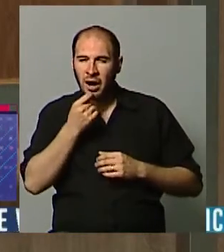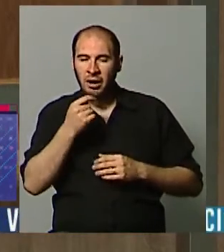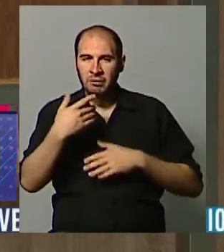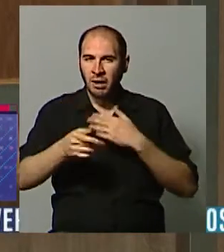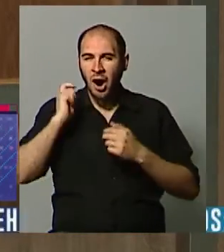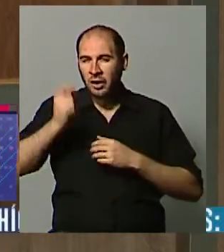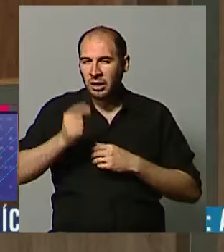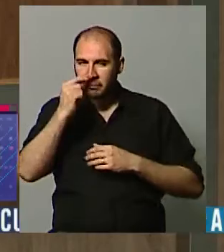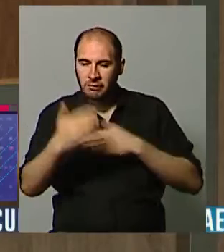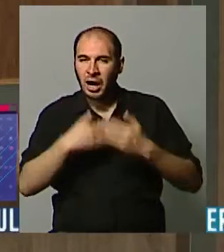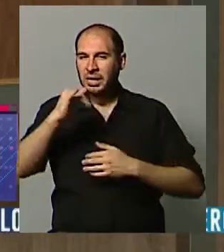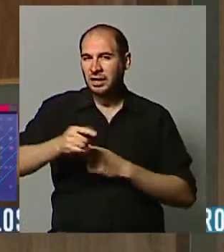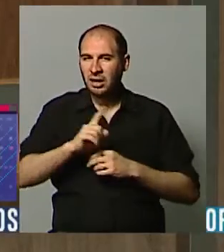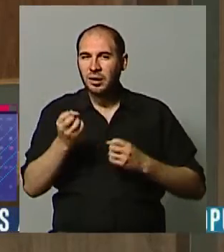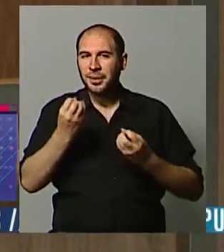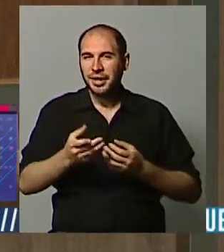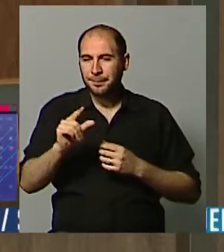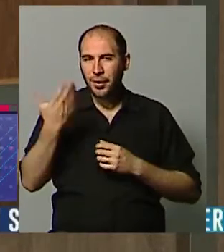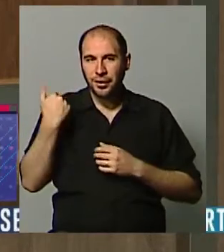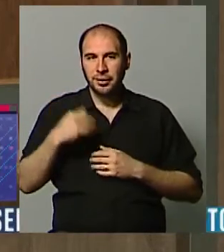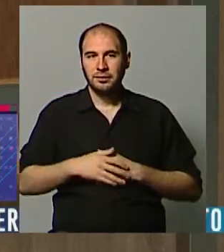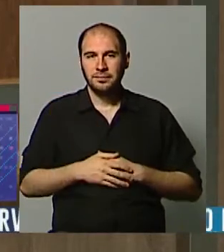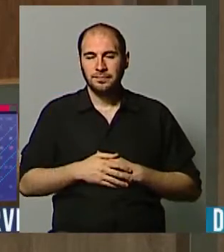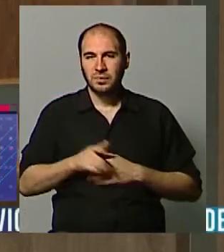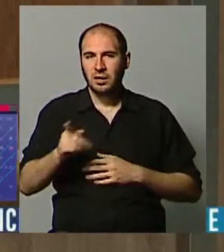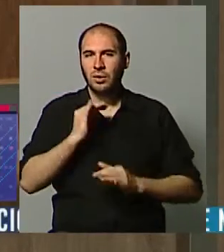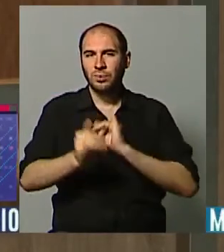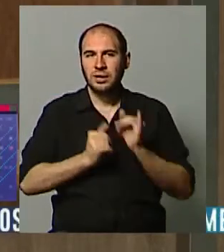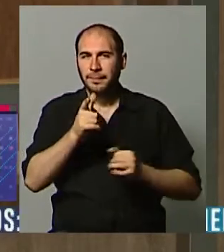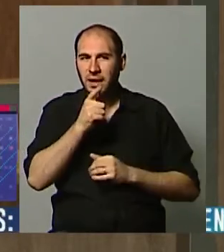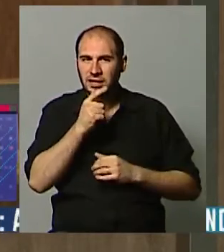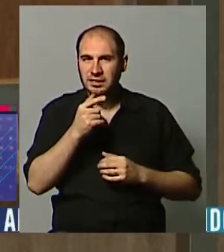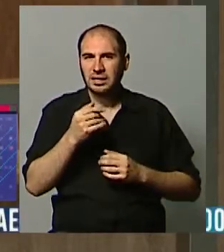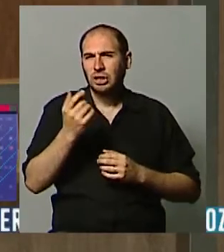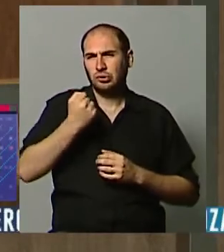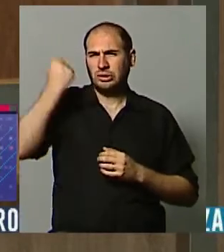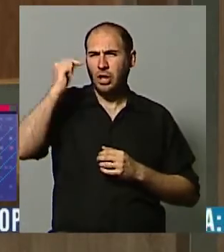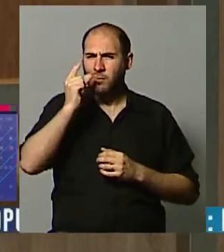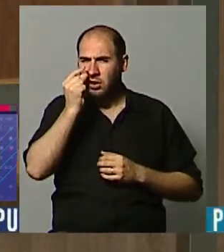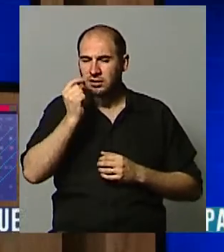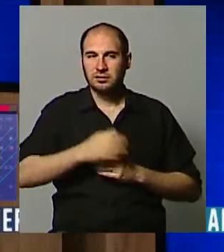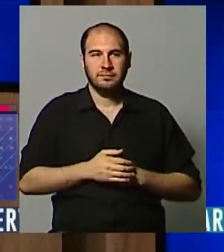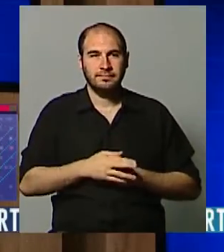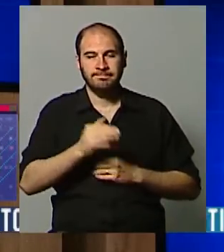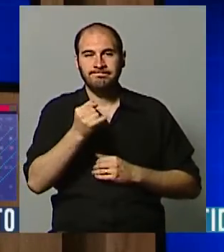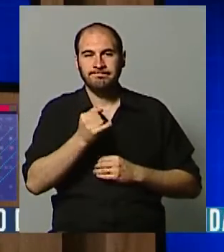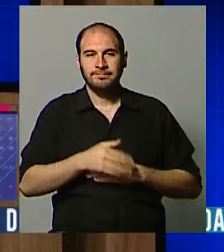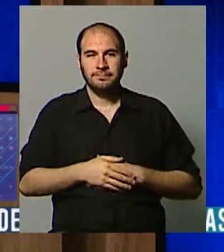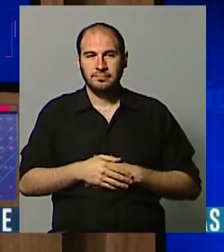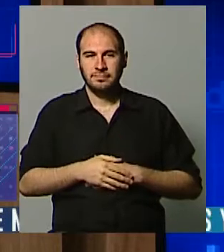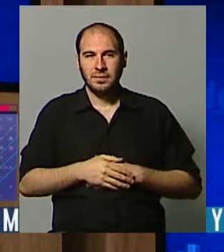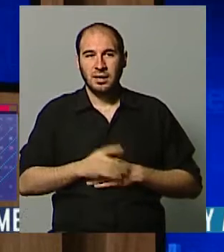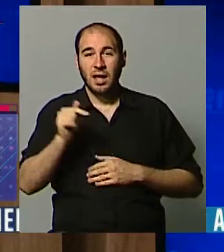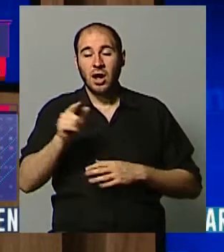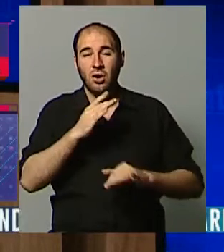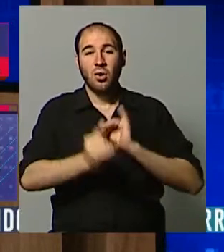esto del juicio político, porque en las últimas horas él decía que era una especie de suicidio político, ¿no? Sí, de hecho, lo que